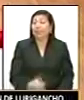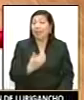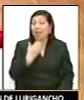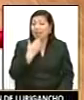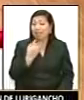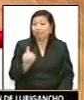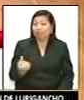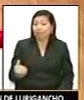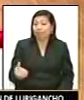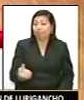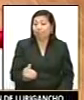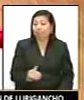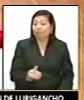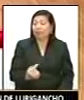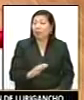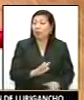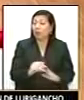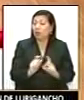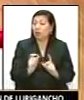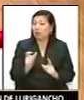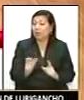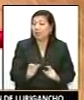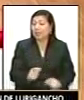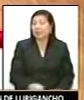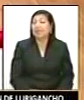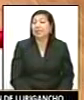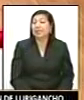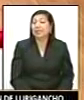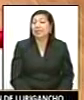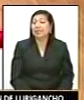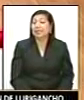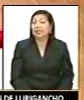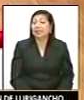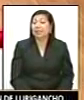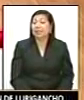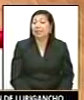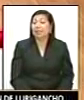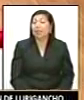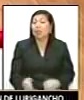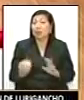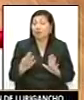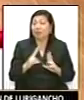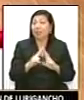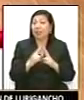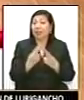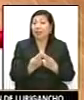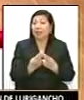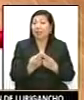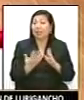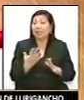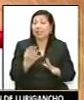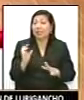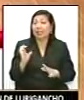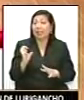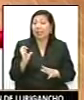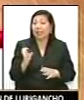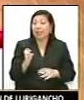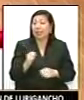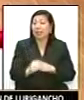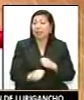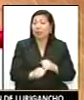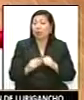agradeciendo la asistencia a todos los congresistas de esta novena sesión ordinaria de fecha 15 de enero del